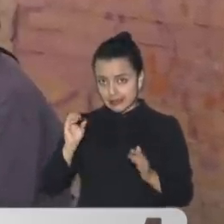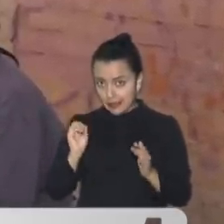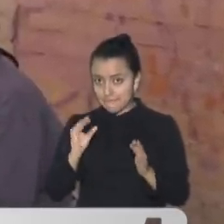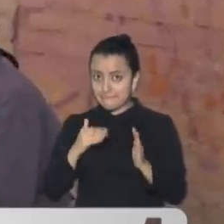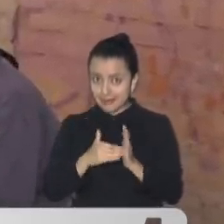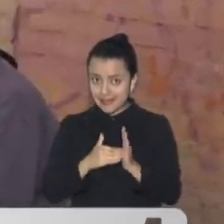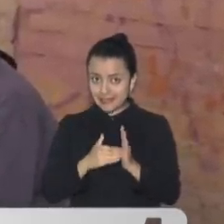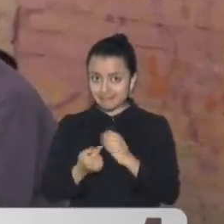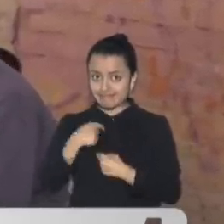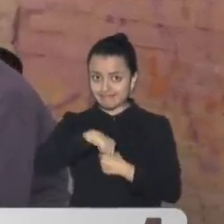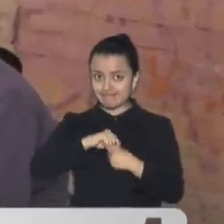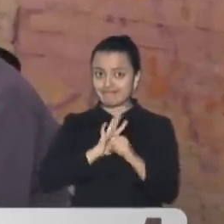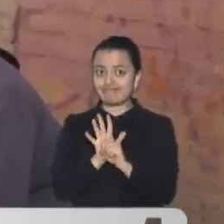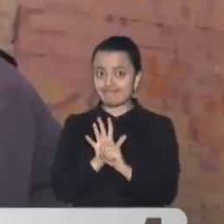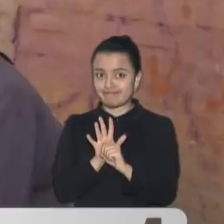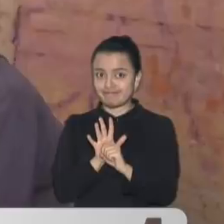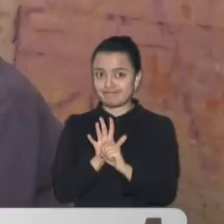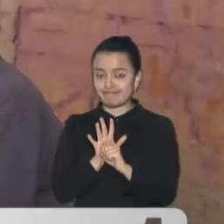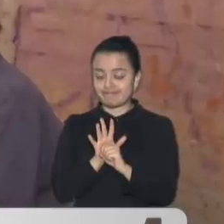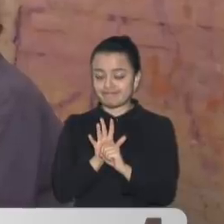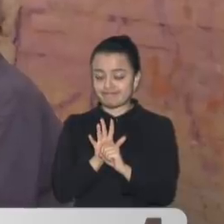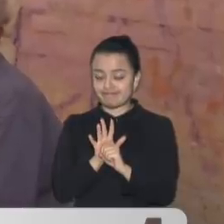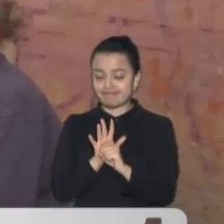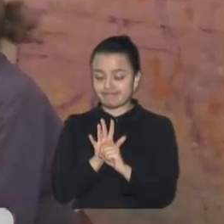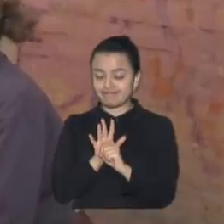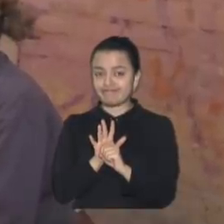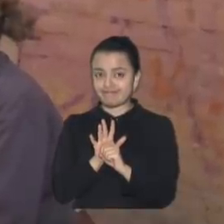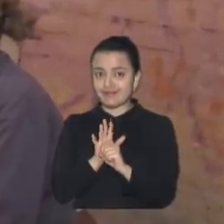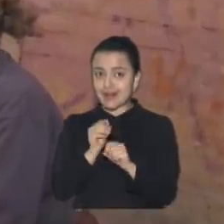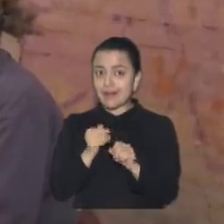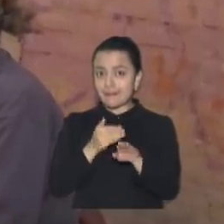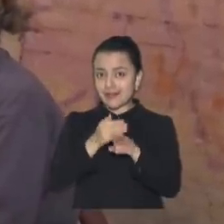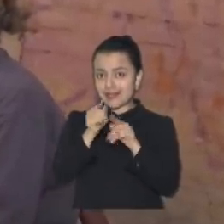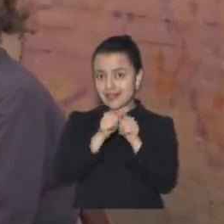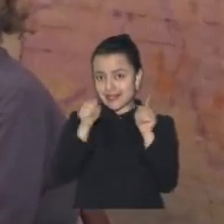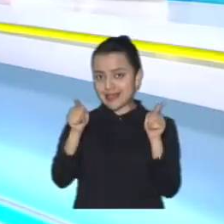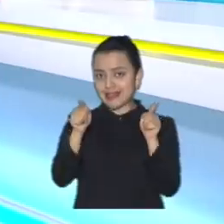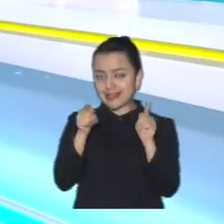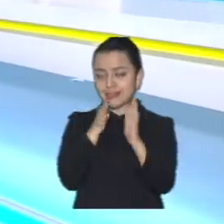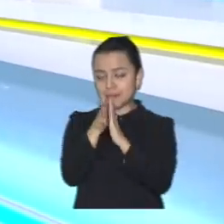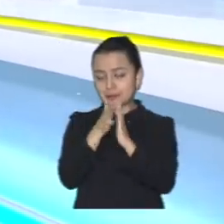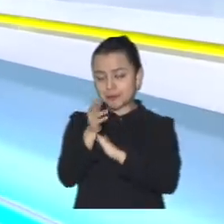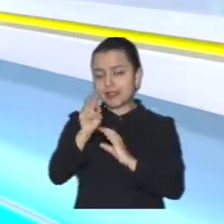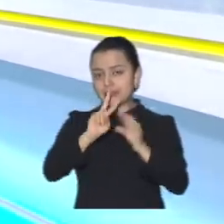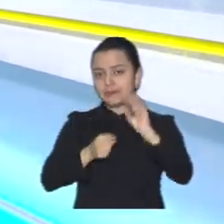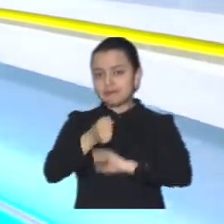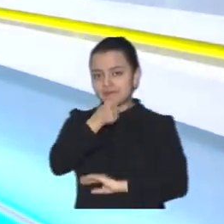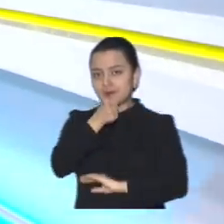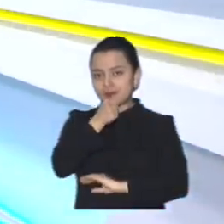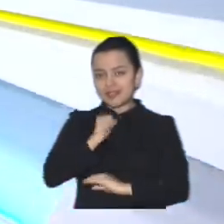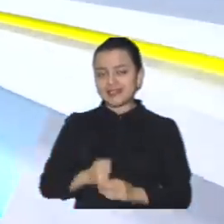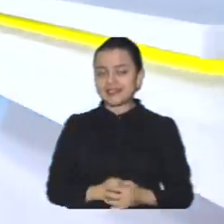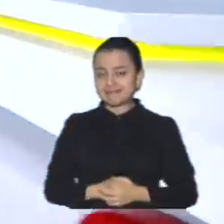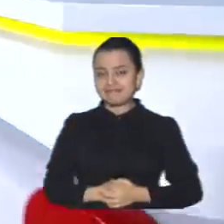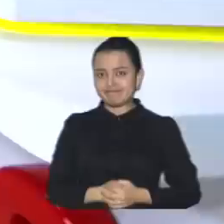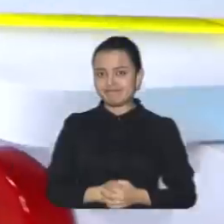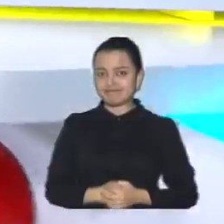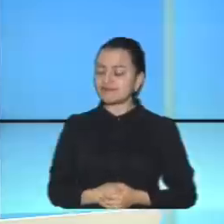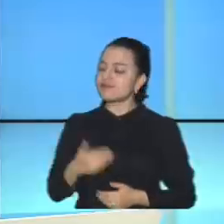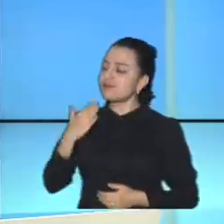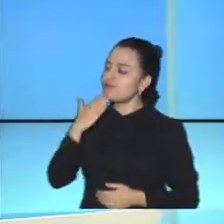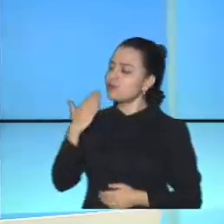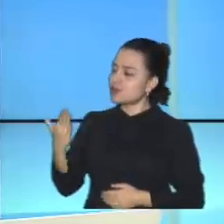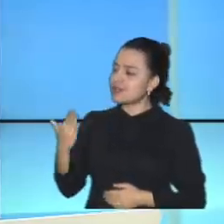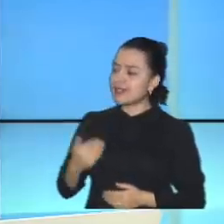fecha. Nosotros ampliaremos estas tres importantes noticias al mediodía, informó Stig Luengas para Noticentro 1 CMI. Stig,